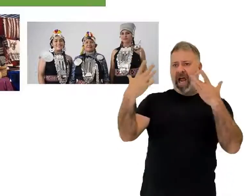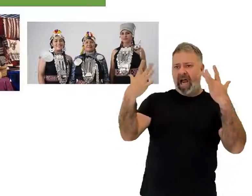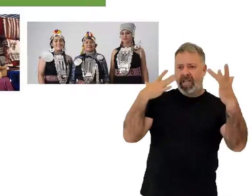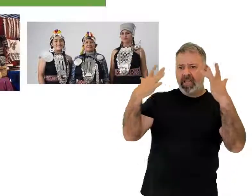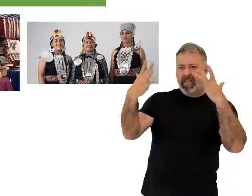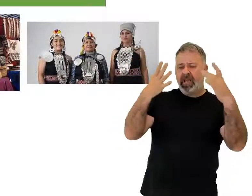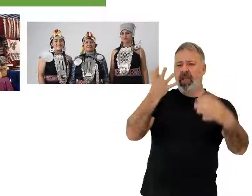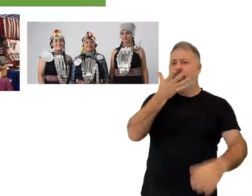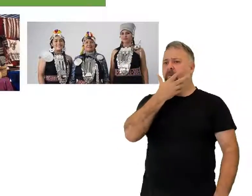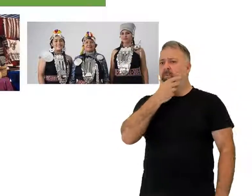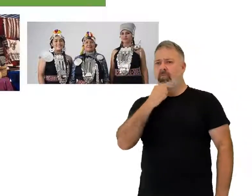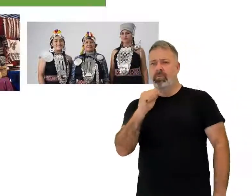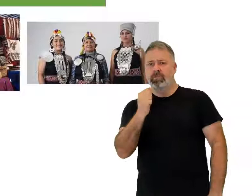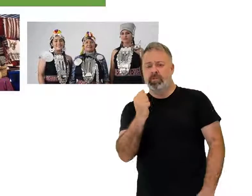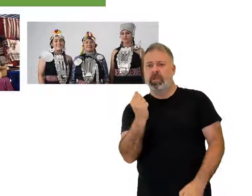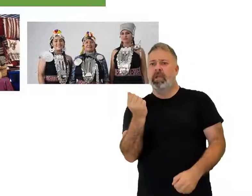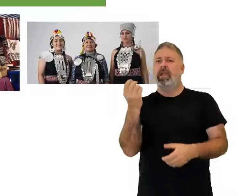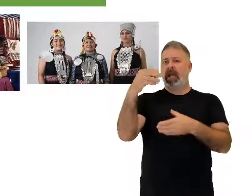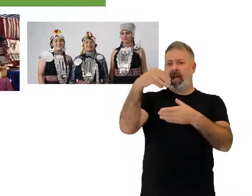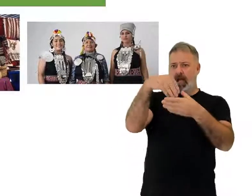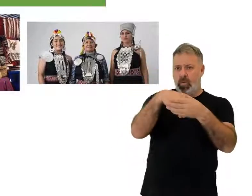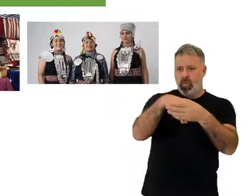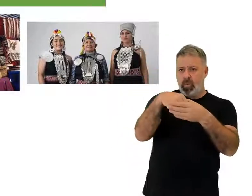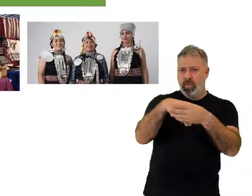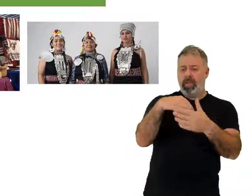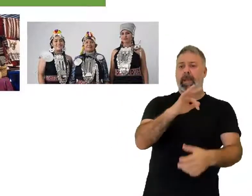Cultura incluye